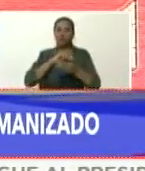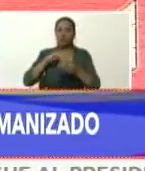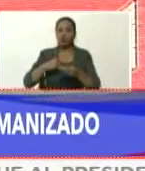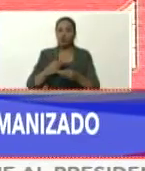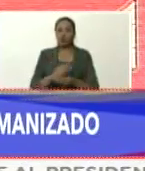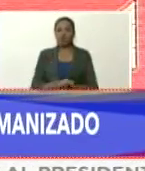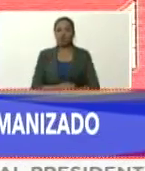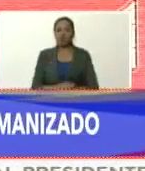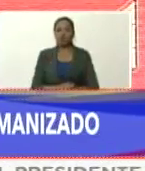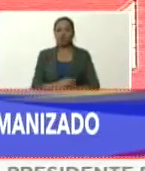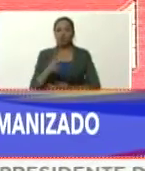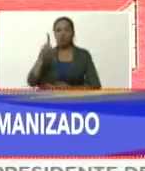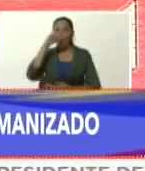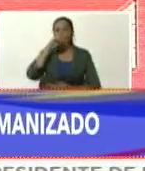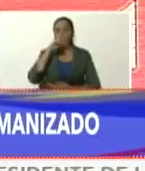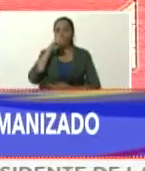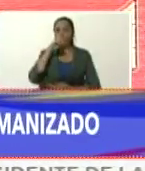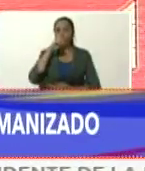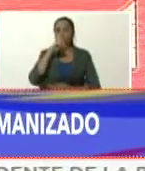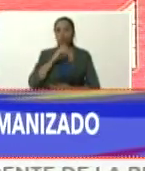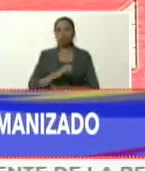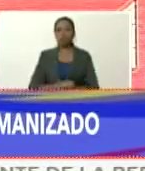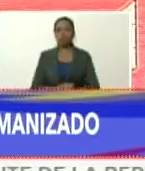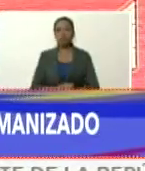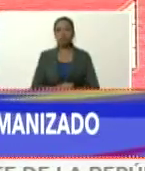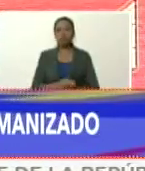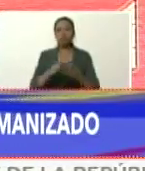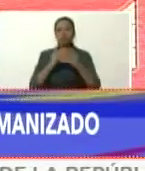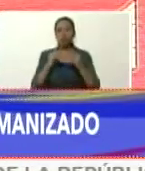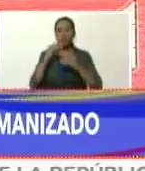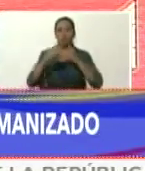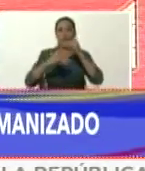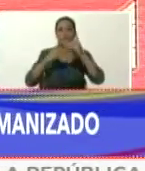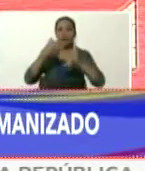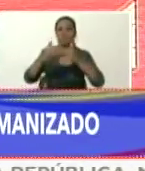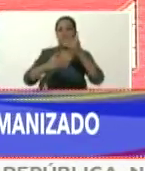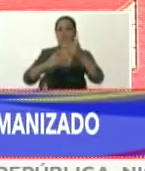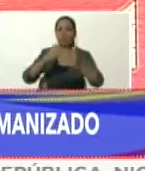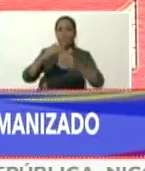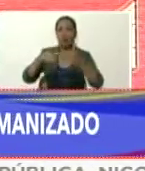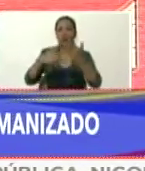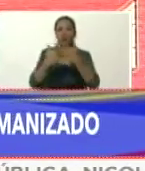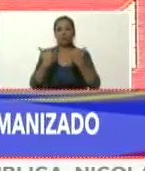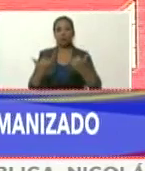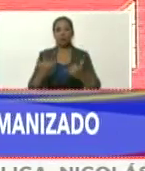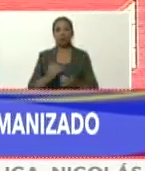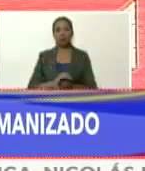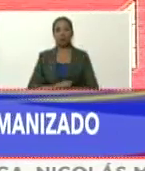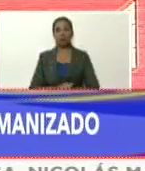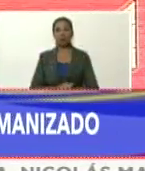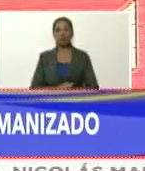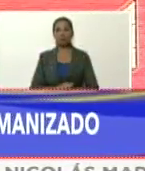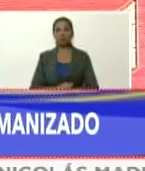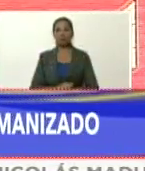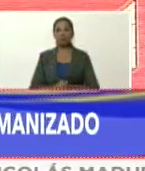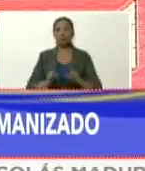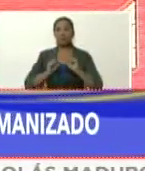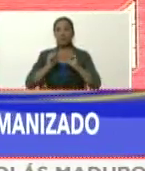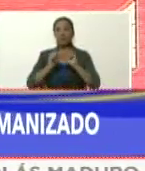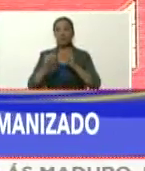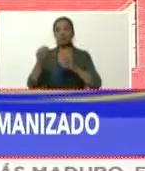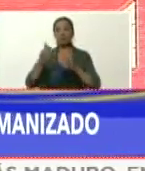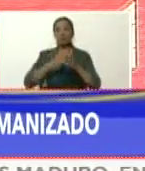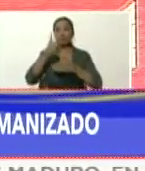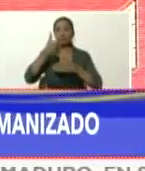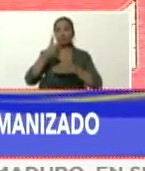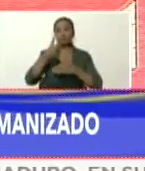Son 2 años de todos estos pasos que hay que dar. del avance.